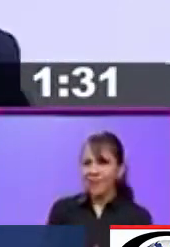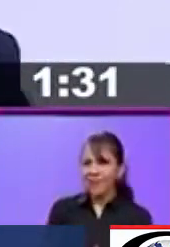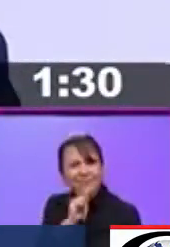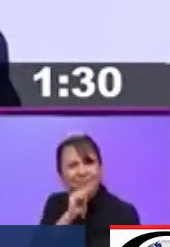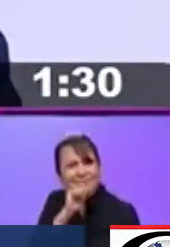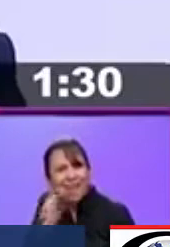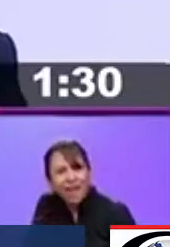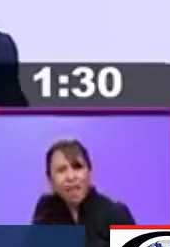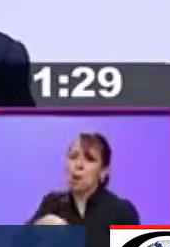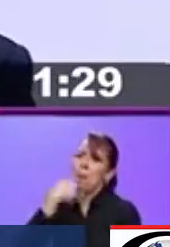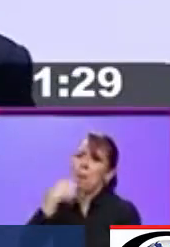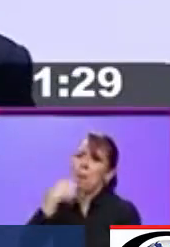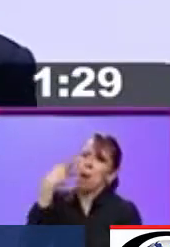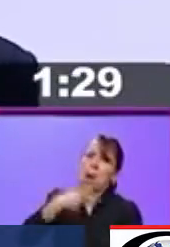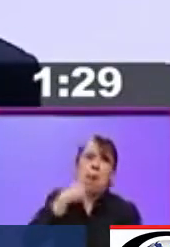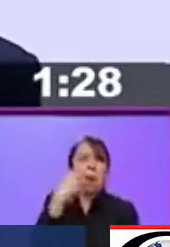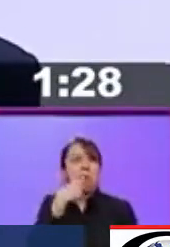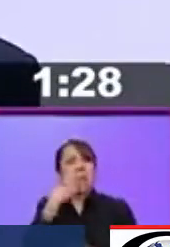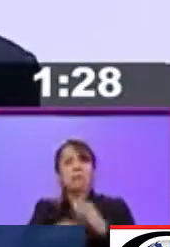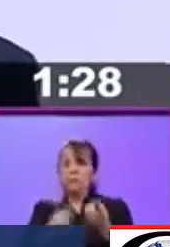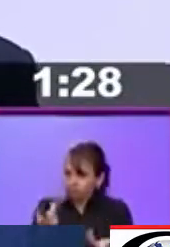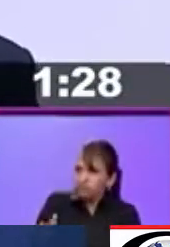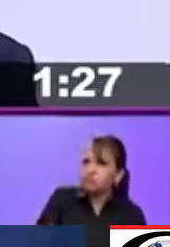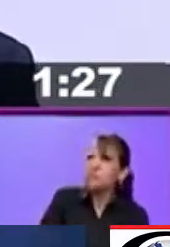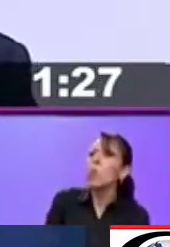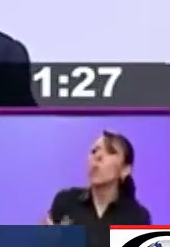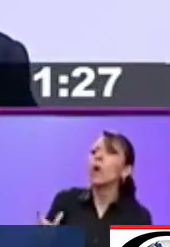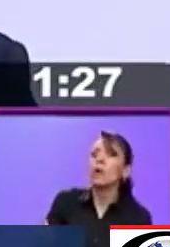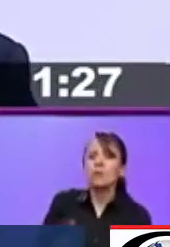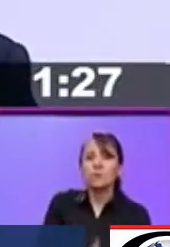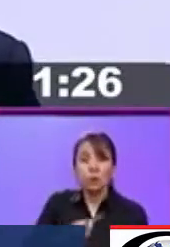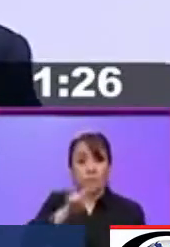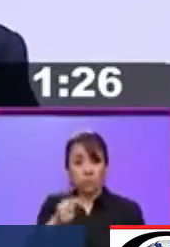servicio de sus estrategias. Esa es la diferencia sustancial.